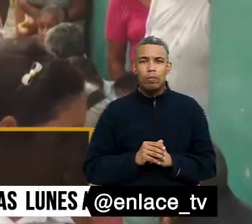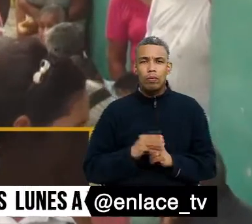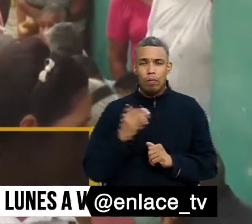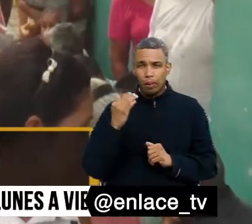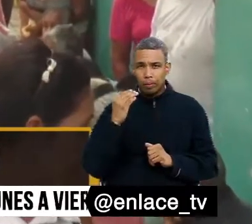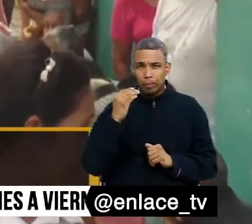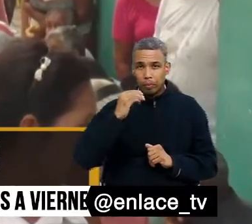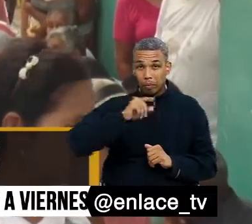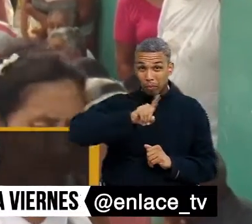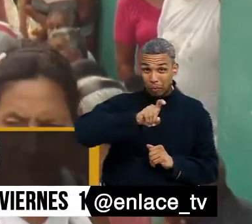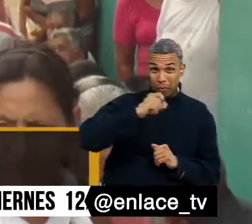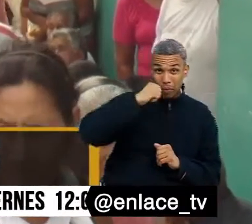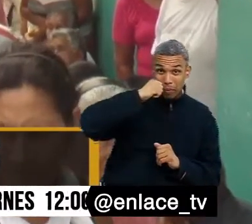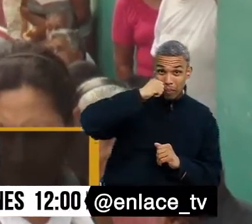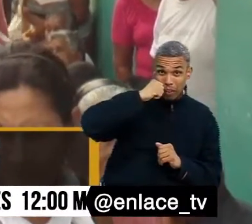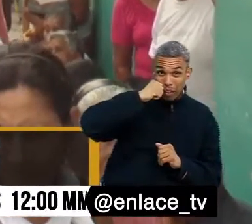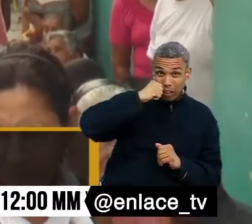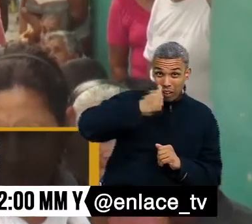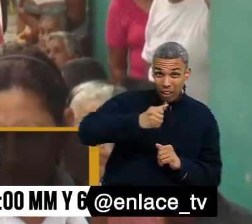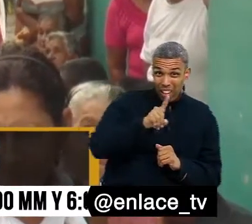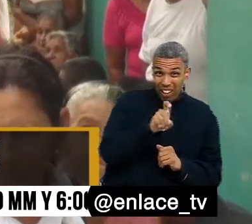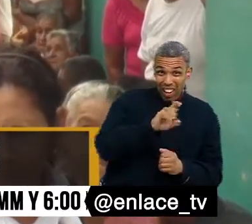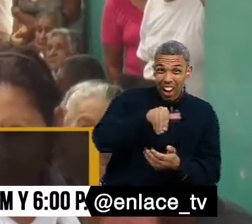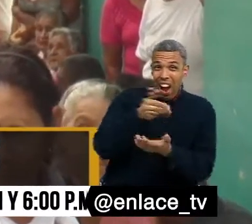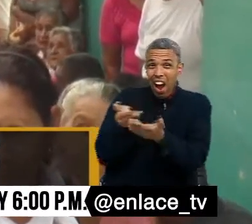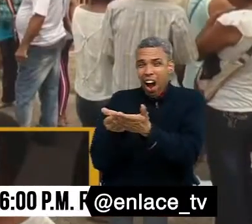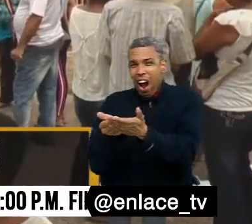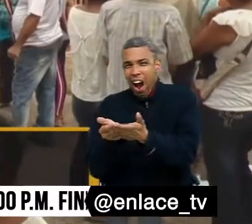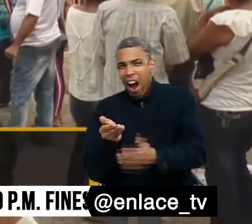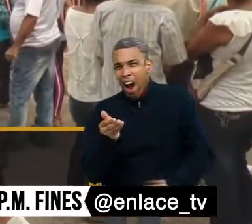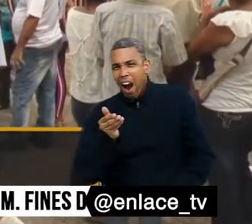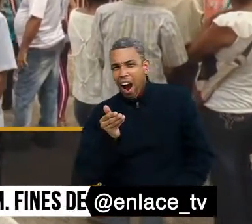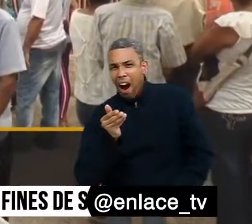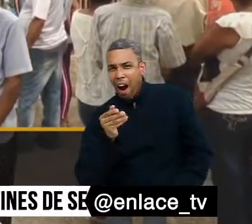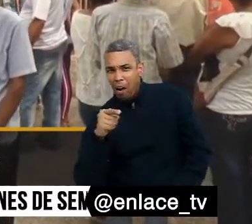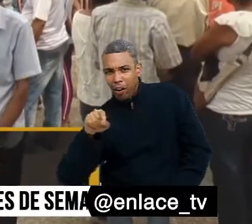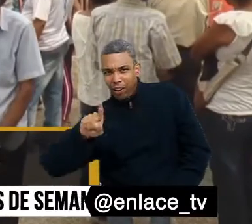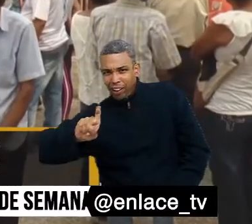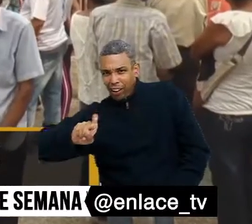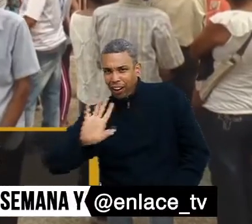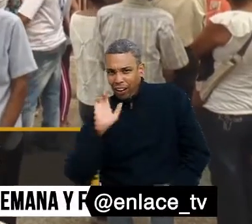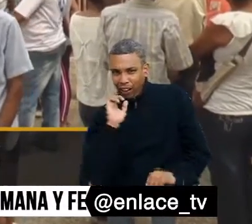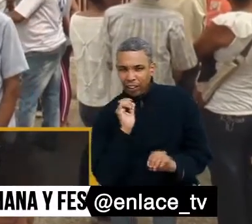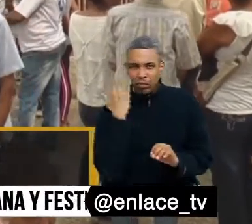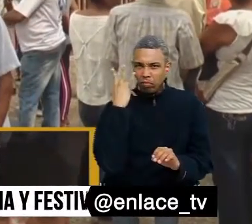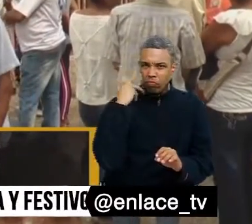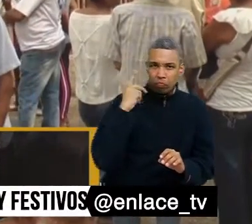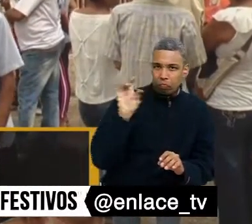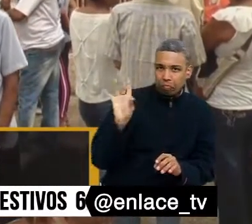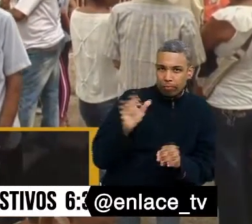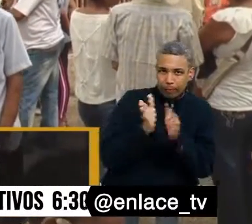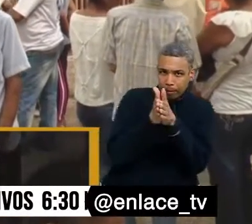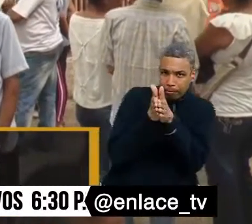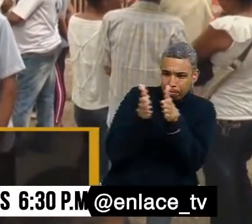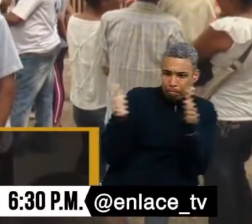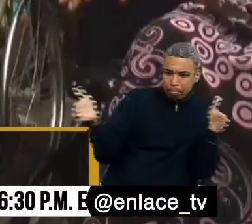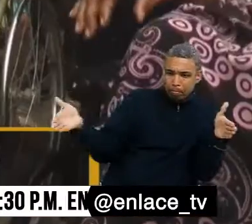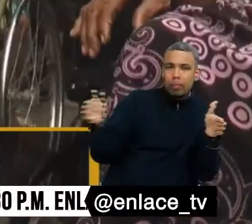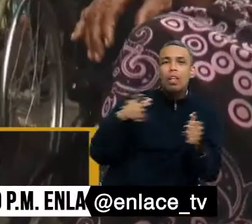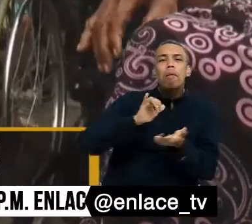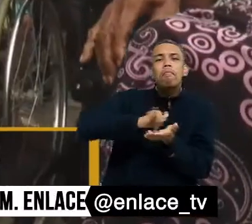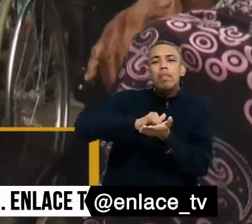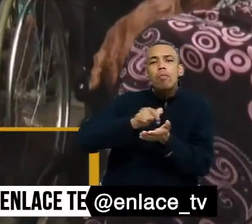julio hasta el día 26. Siguen siendo los mismos 15 días hábiles para poder realizar los respectivos respectivos pagos en los mismos puntos de